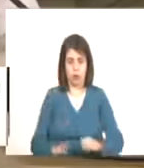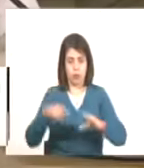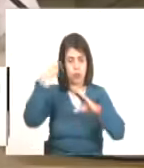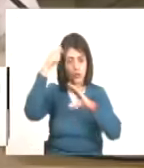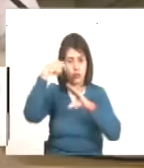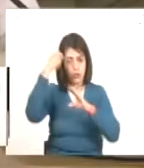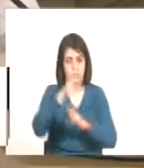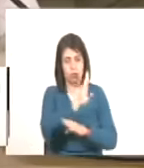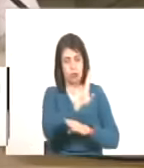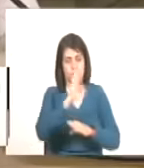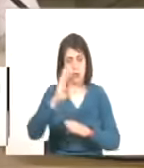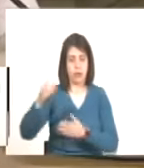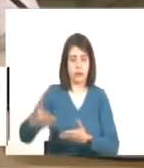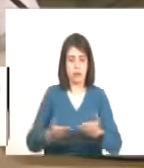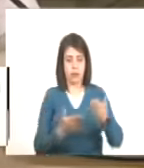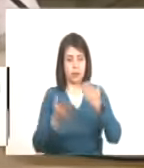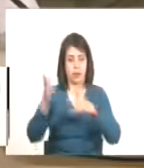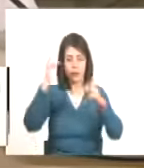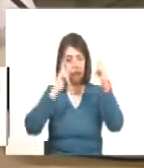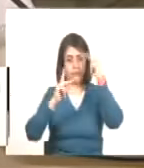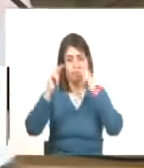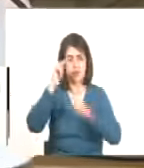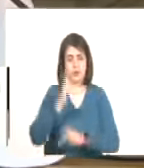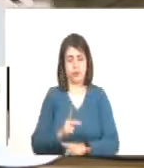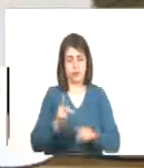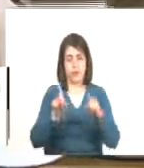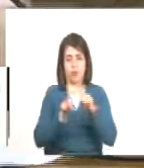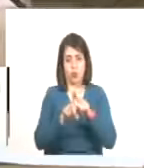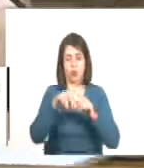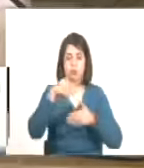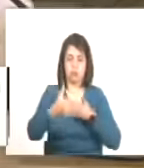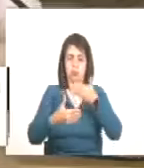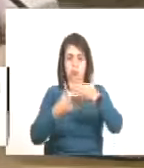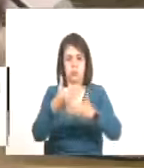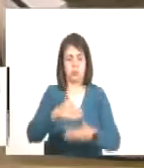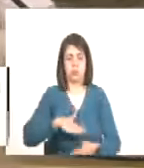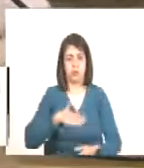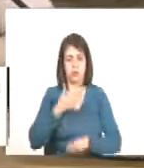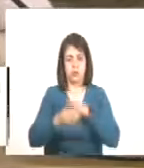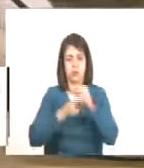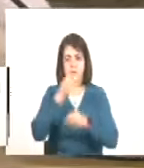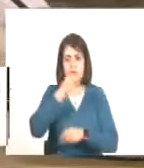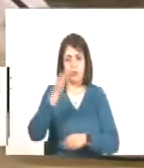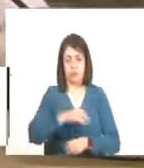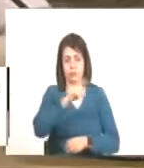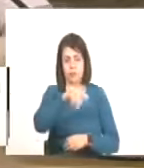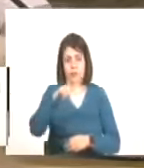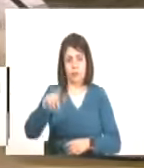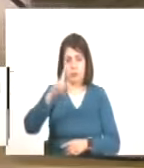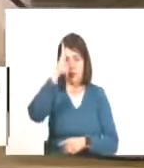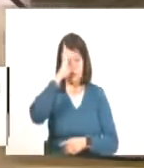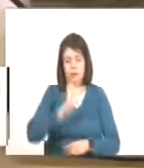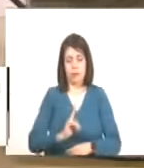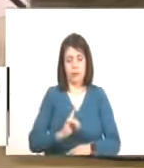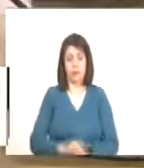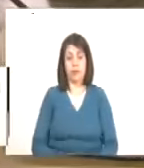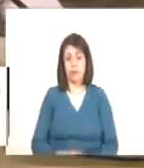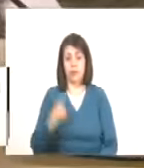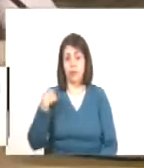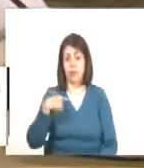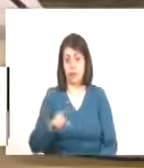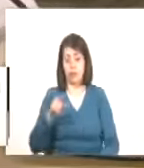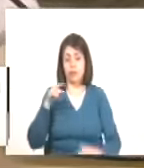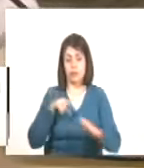cines, bibliotecas y servicios turísticos, y en la medida de lo posible asegurar que las personas con discapacidad